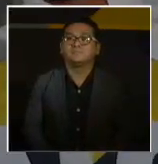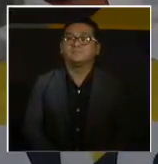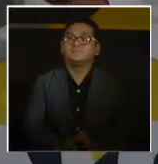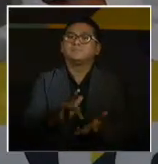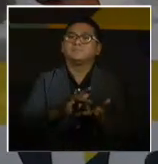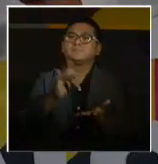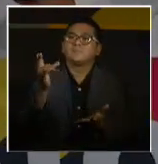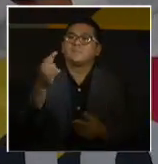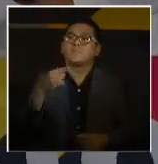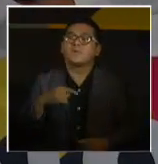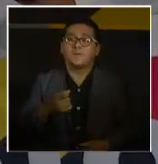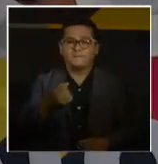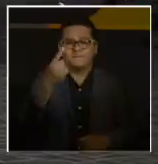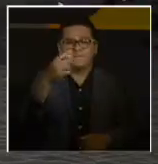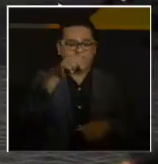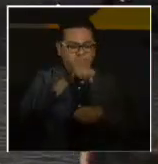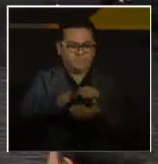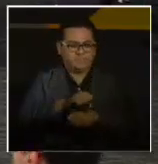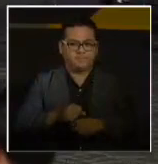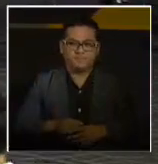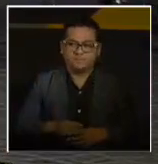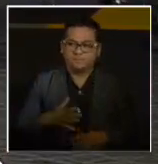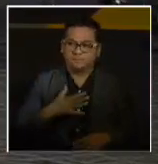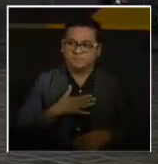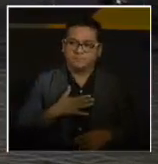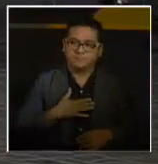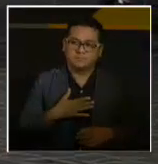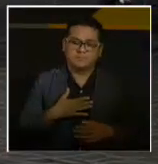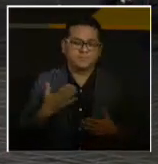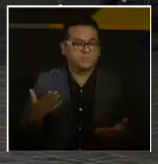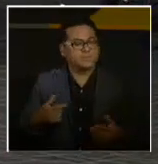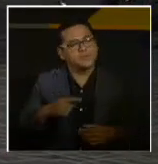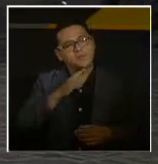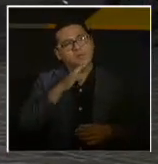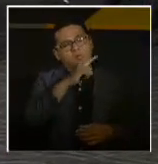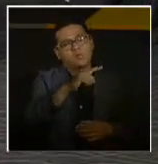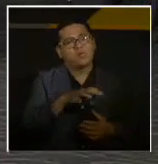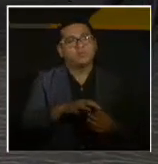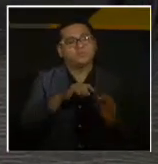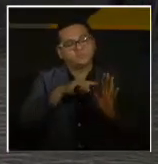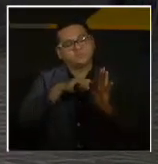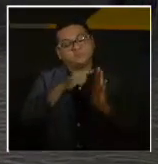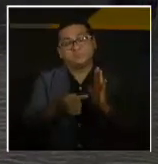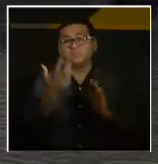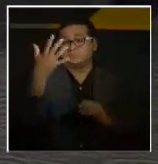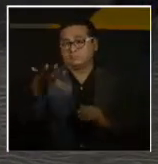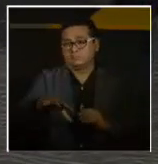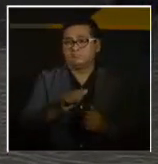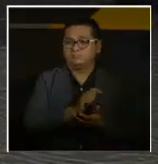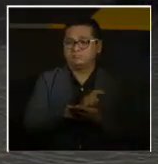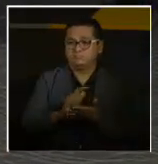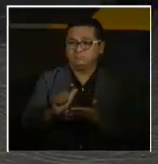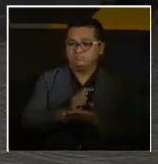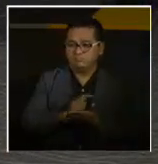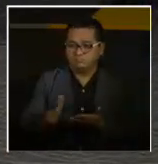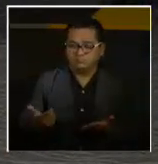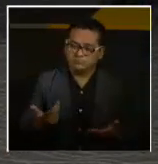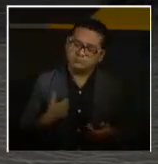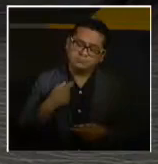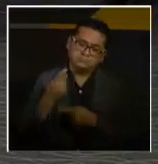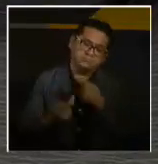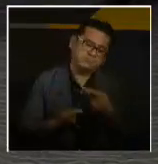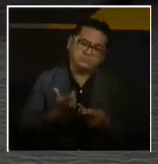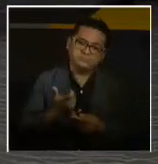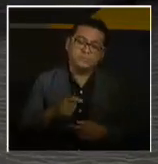Gracias. Mira, en la primera semana de mi campaña presenté un decálogo a favor de la transparencia y la rendición de